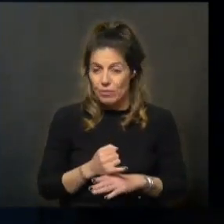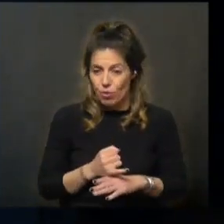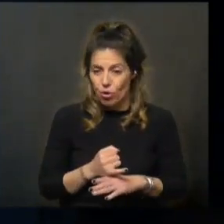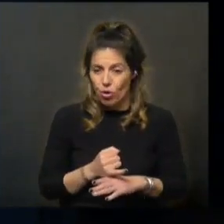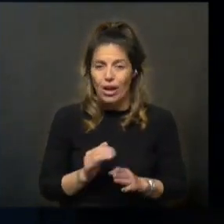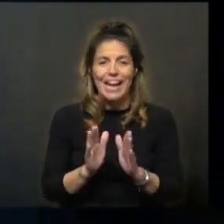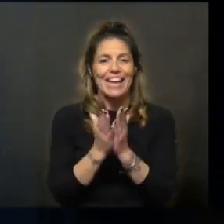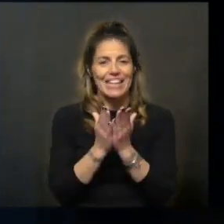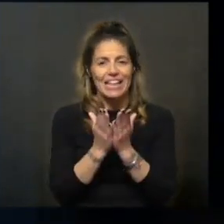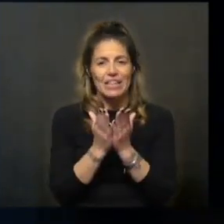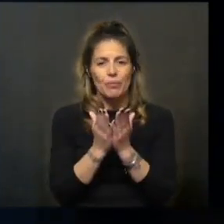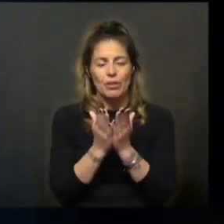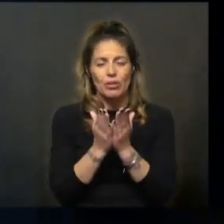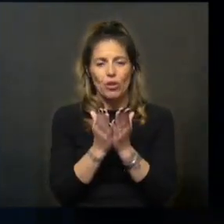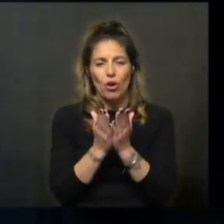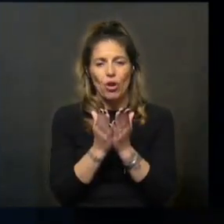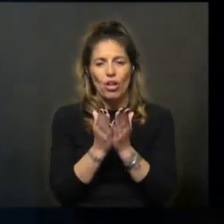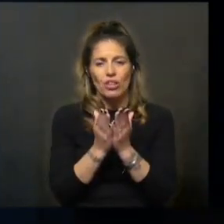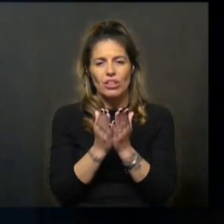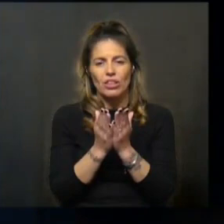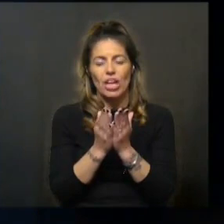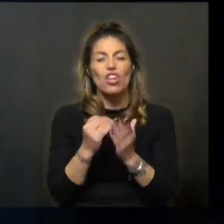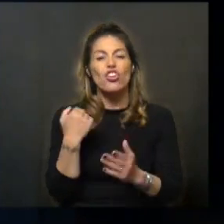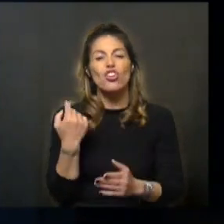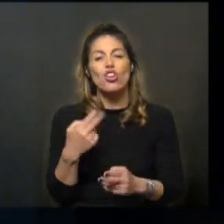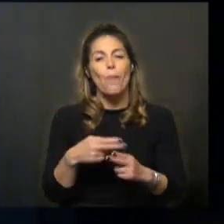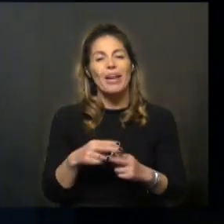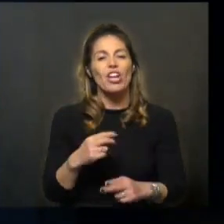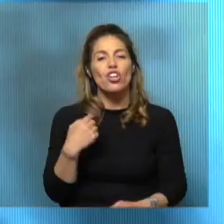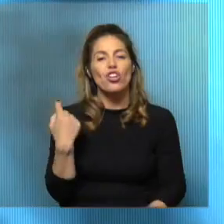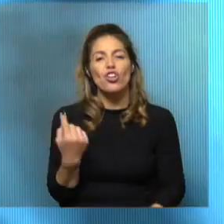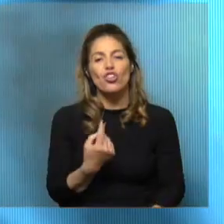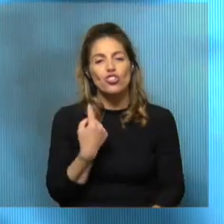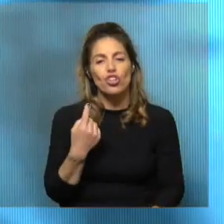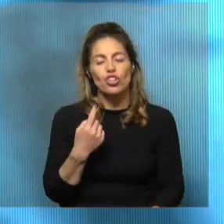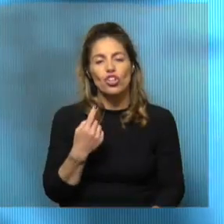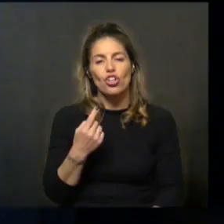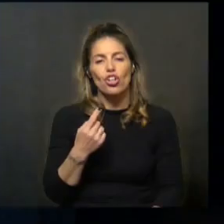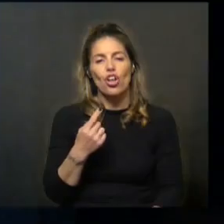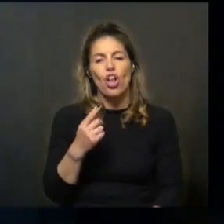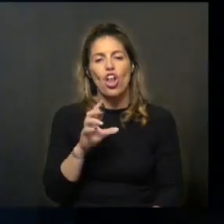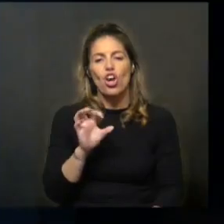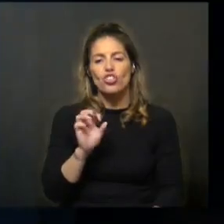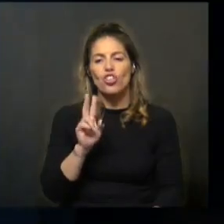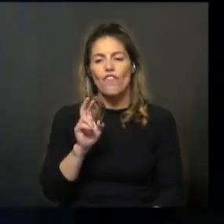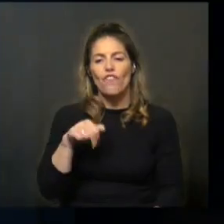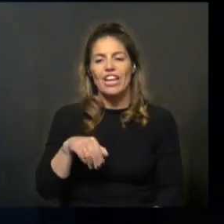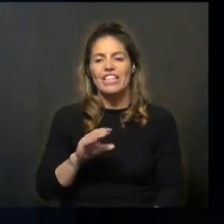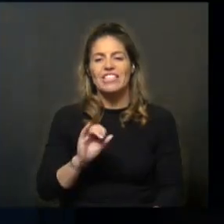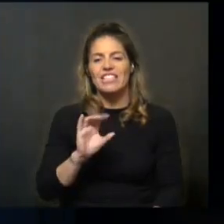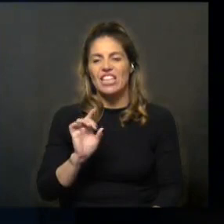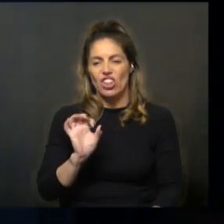libro de utas soni nosotros los vencidos hay una este aparece el